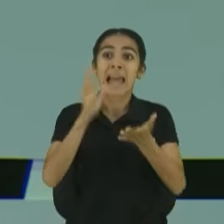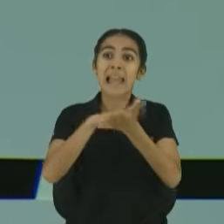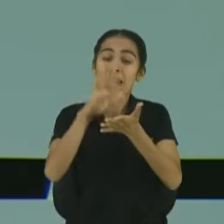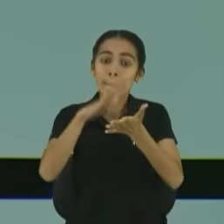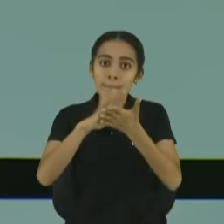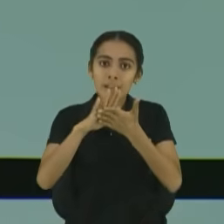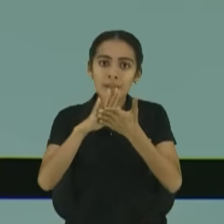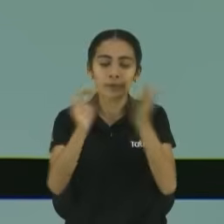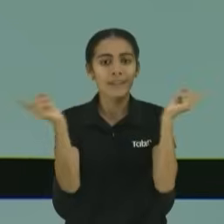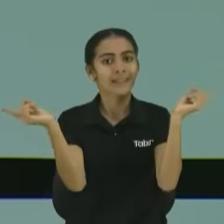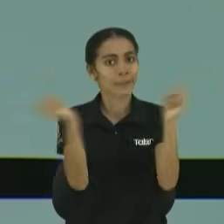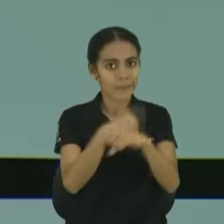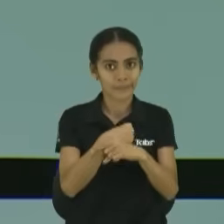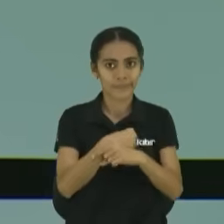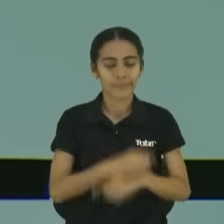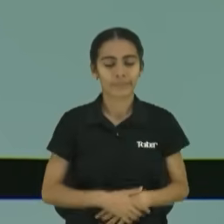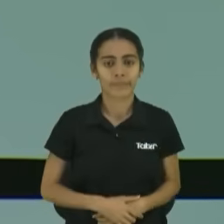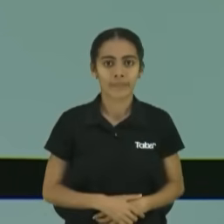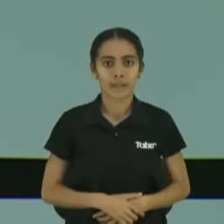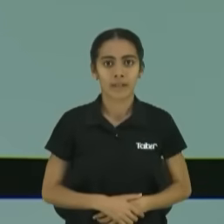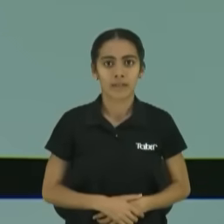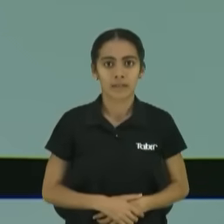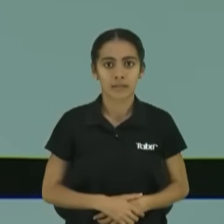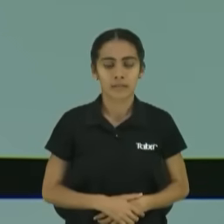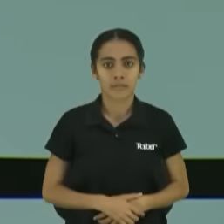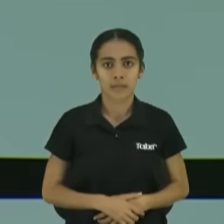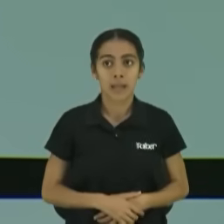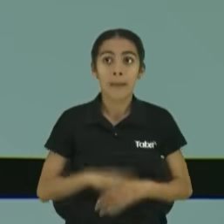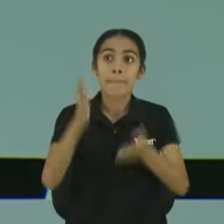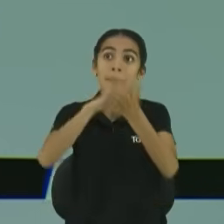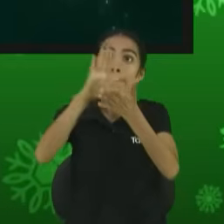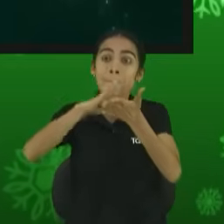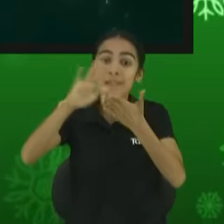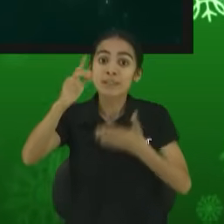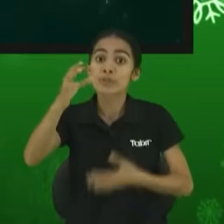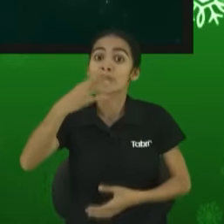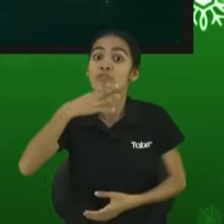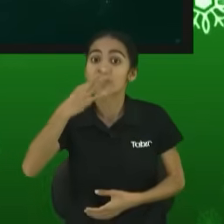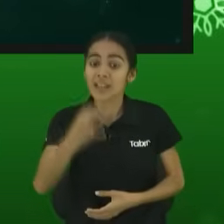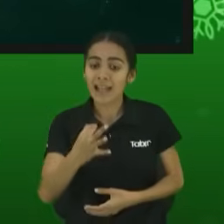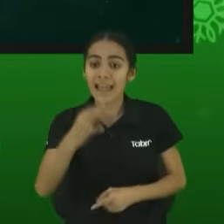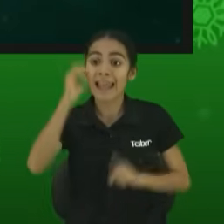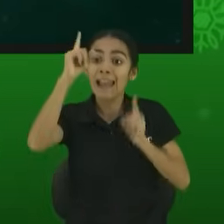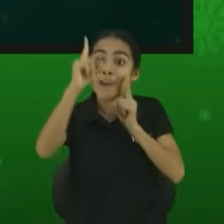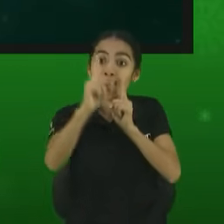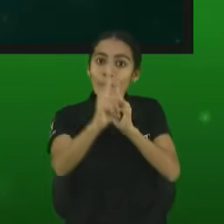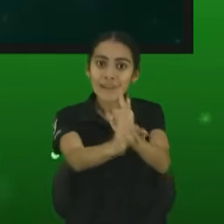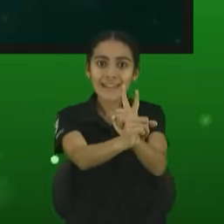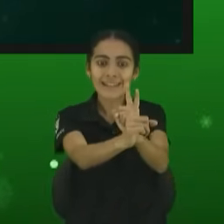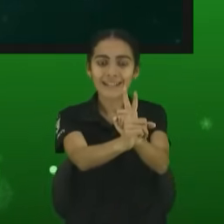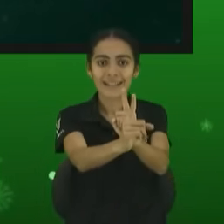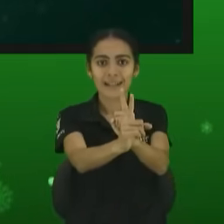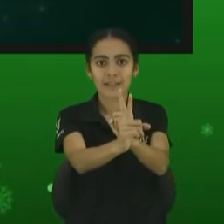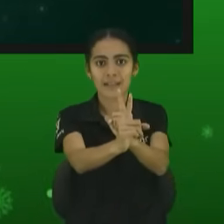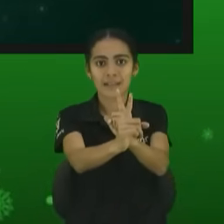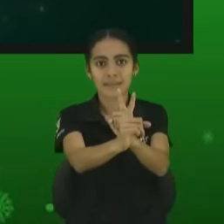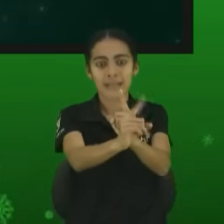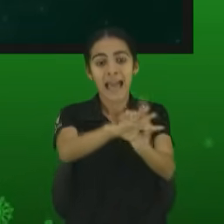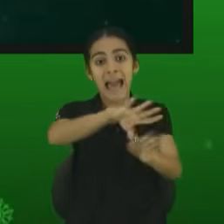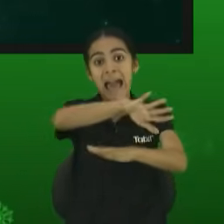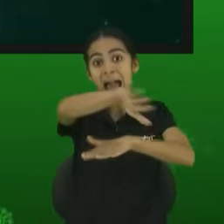opera al revés. Y dice la palabra: pero cuando venga el espíritu de verdad, él los guiará a toda. A